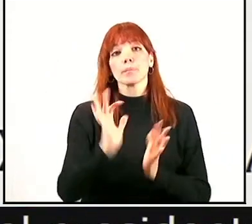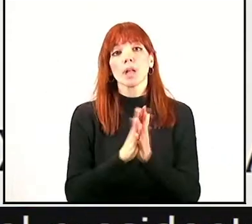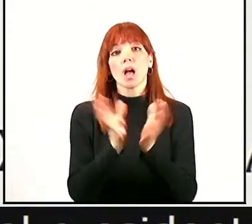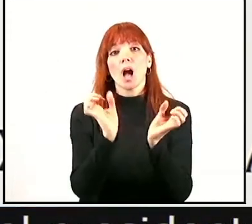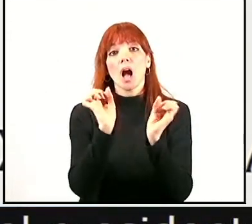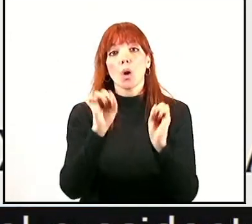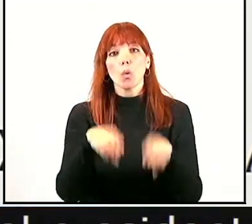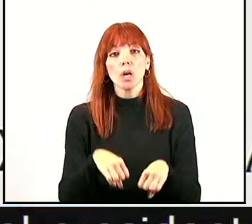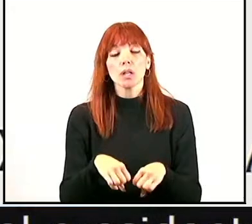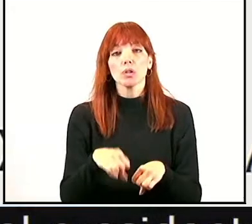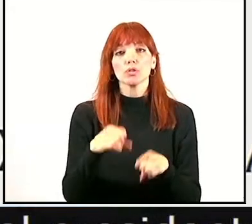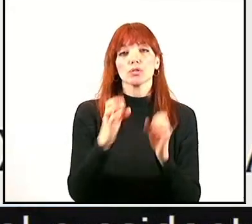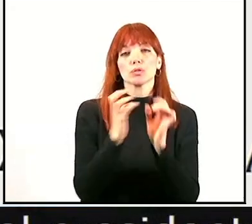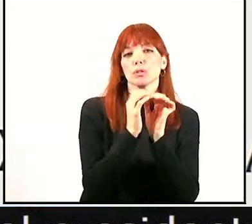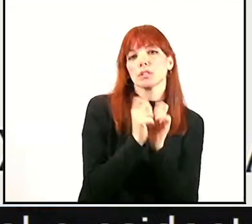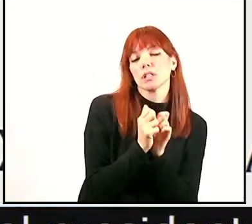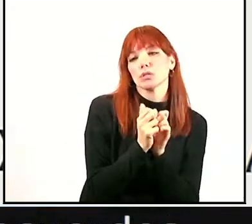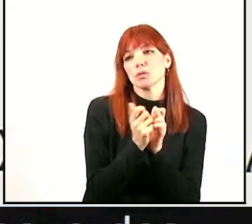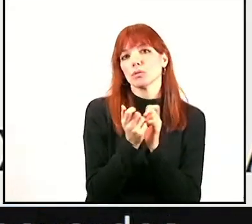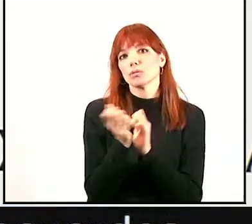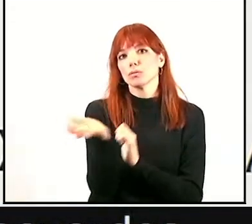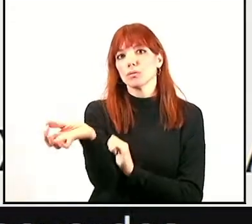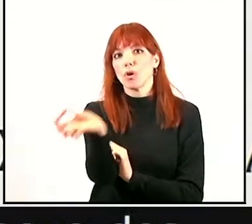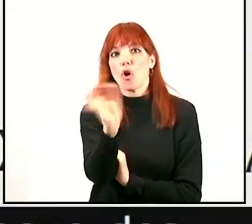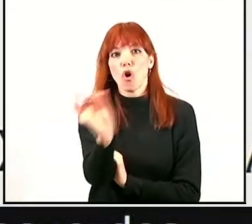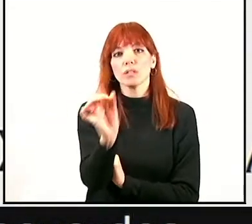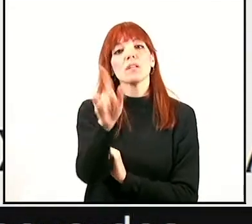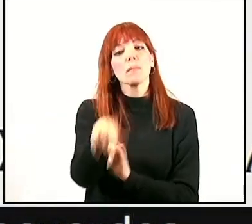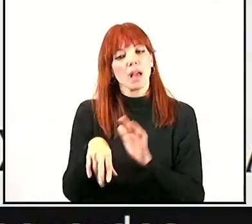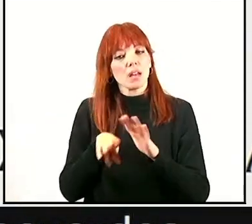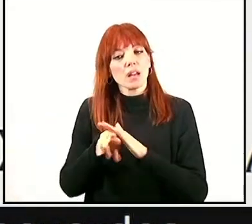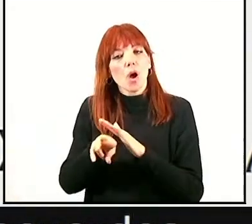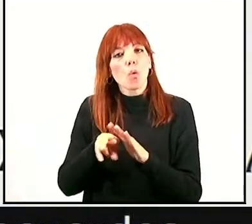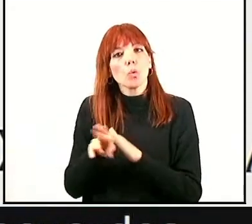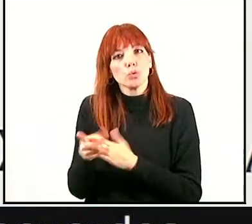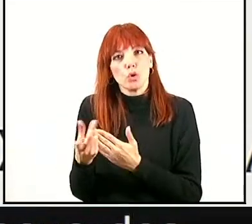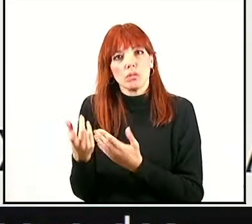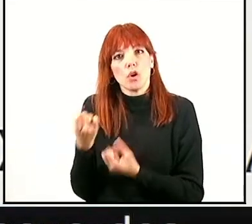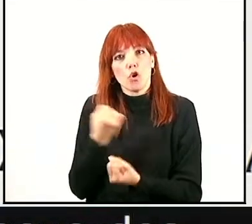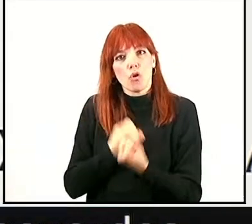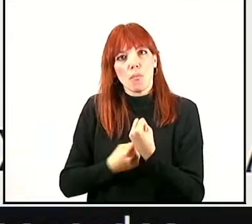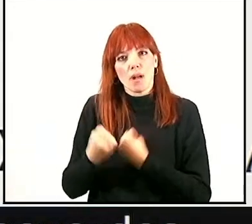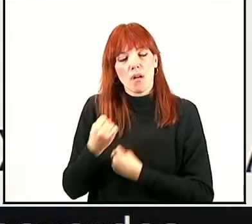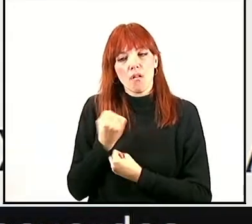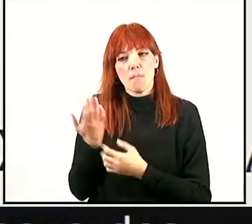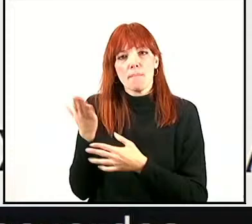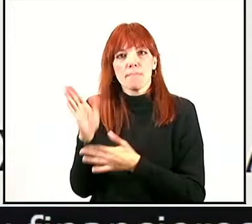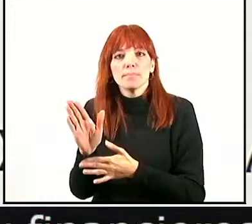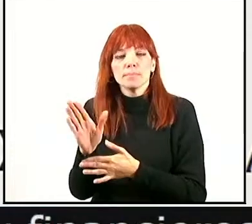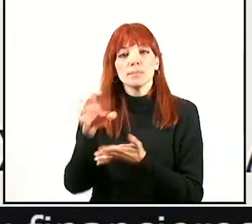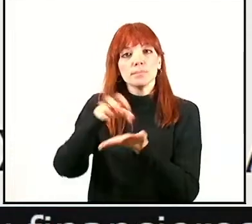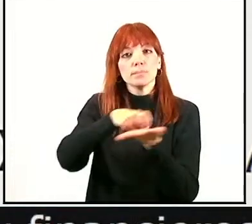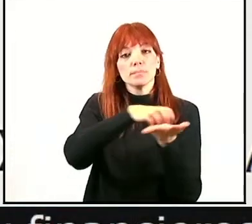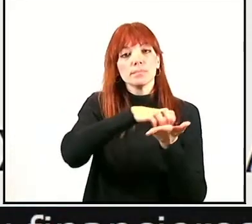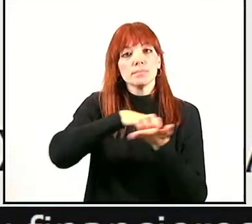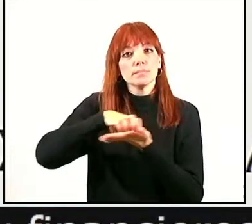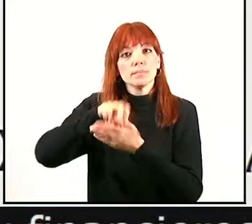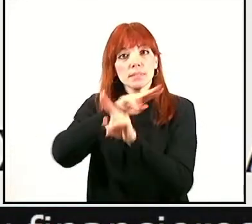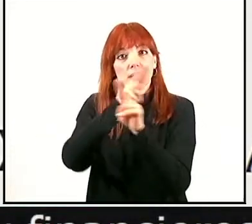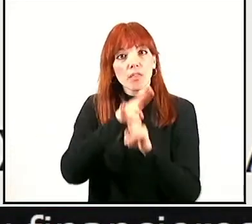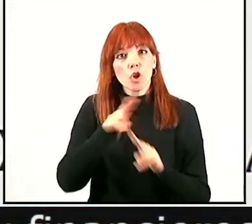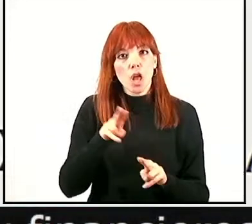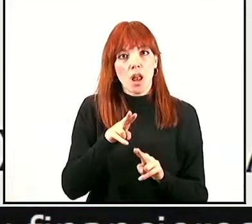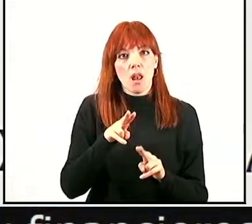acuerdos, consensos y también recursos económicos y financieros con organismos internacionales va más allá de nuestra